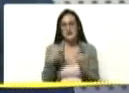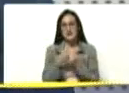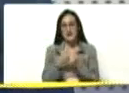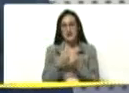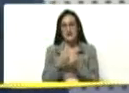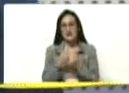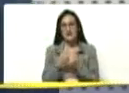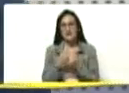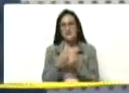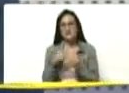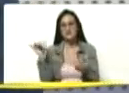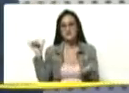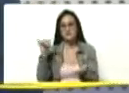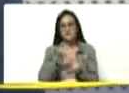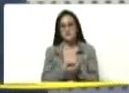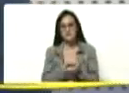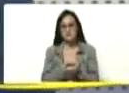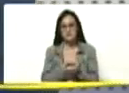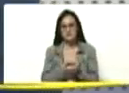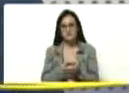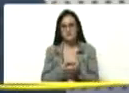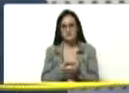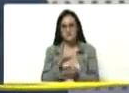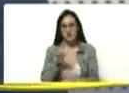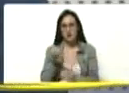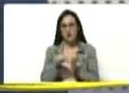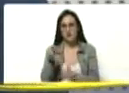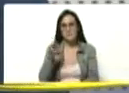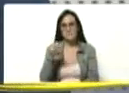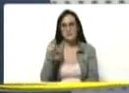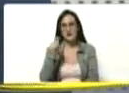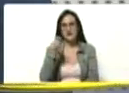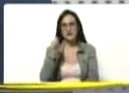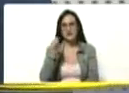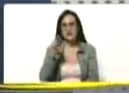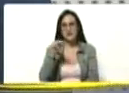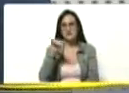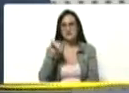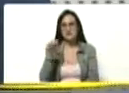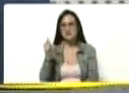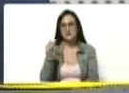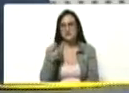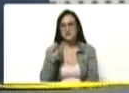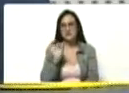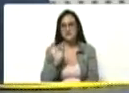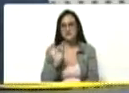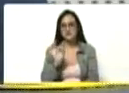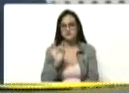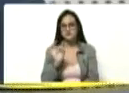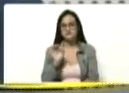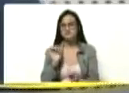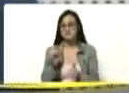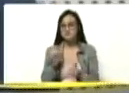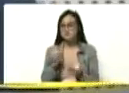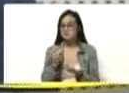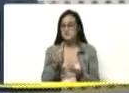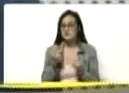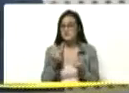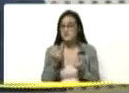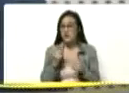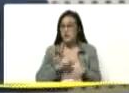base de supertanqueros de Matanzas. Pese a ello, resiste y avanza y no ha dejado ni un